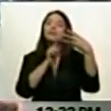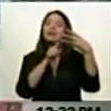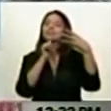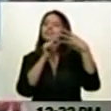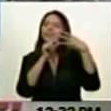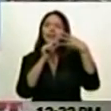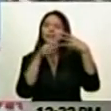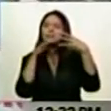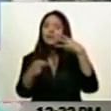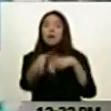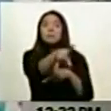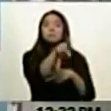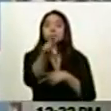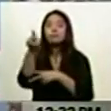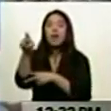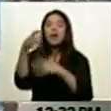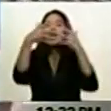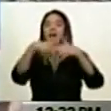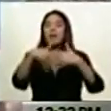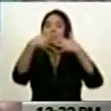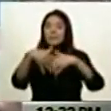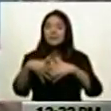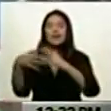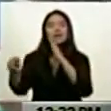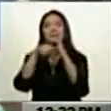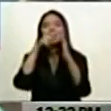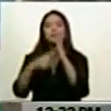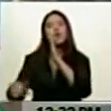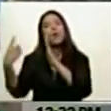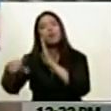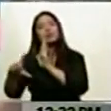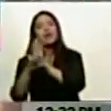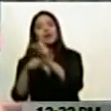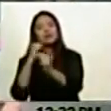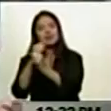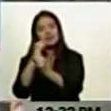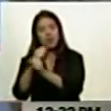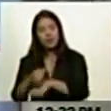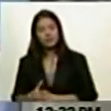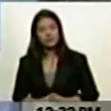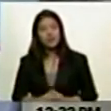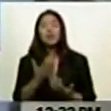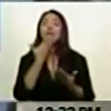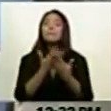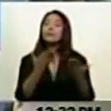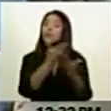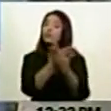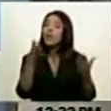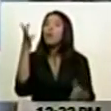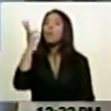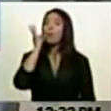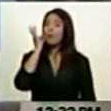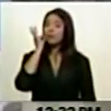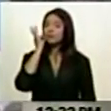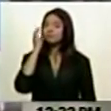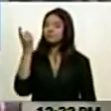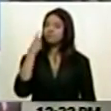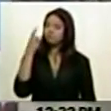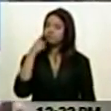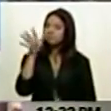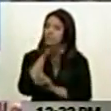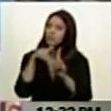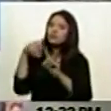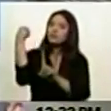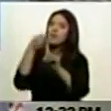para privatizar las empresas básicas y eliminar la ley orgánica del trabajo. Yo les pido, mujeres, nos pongamos en situación